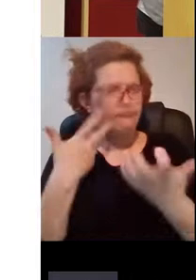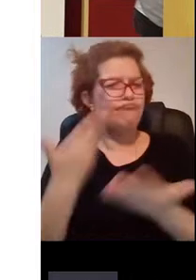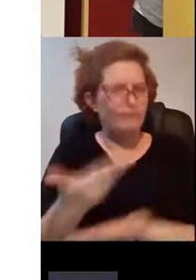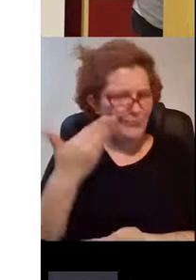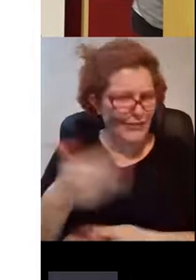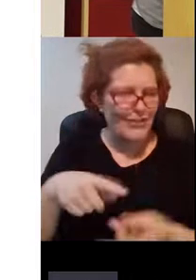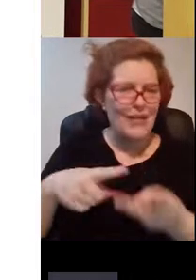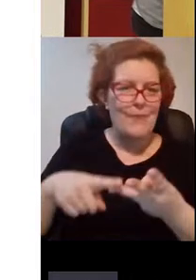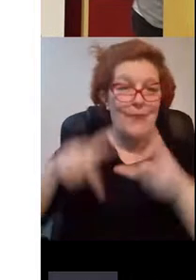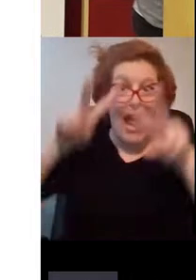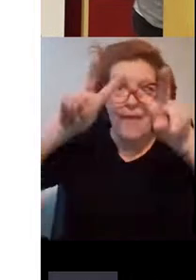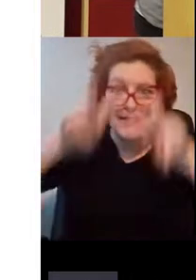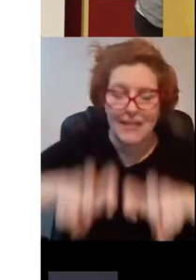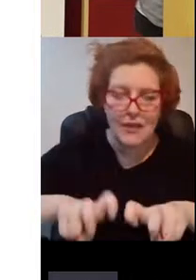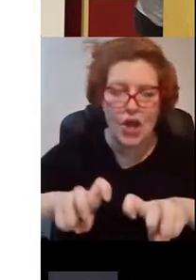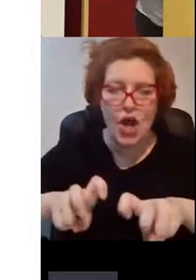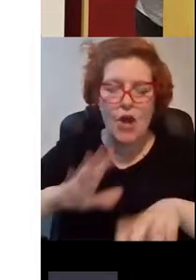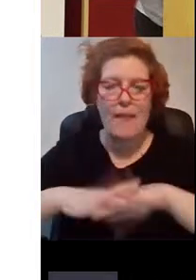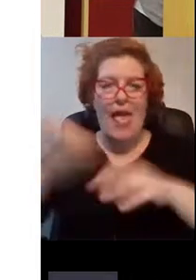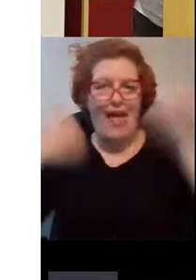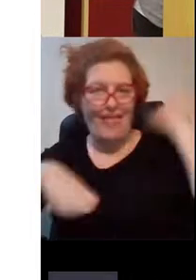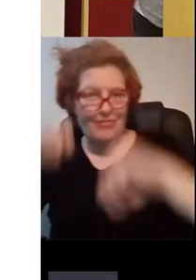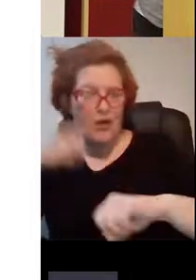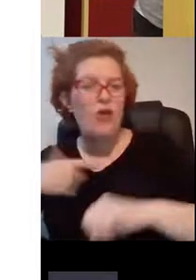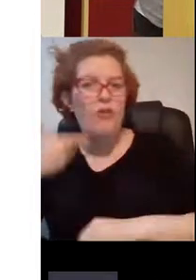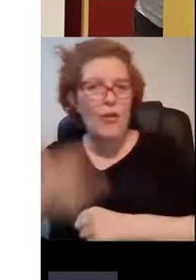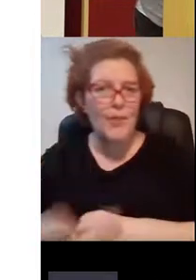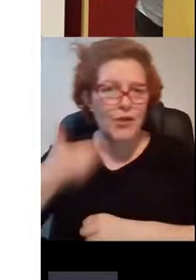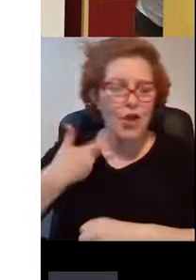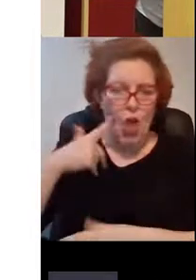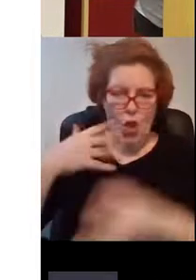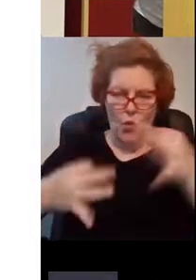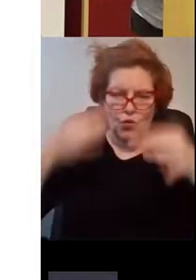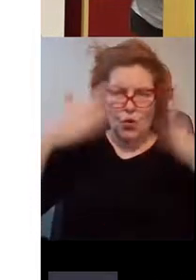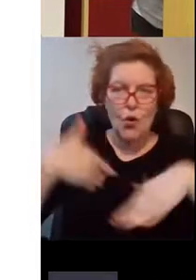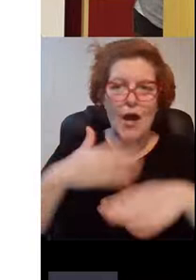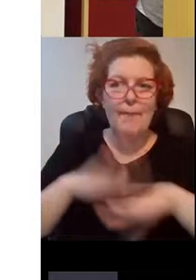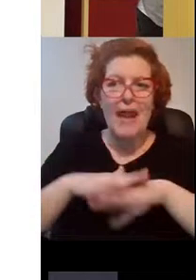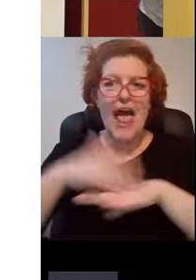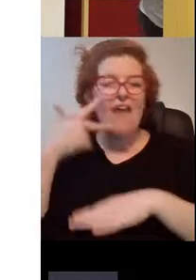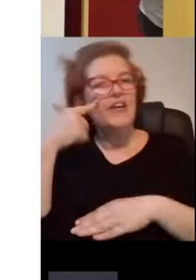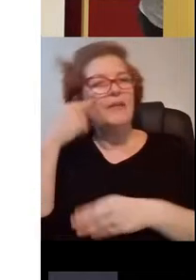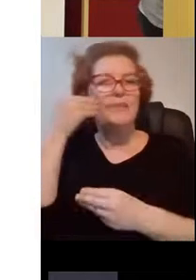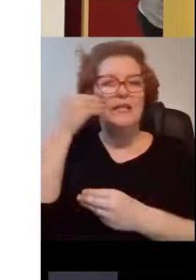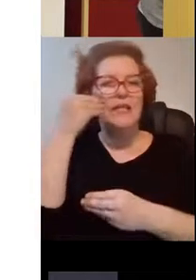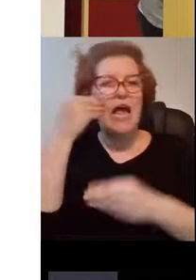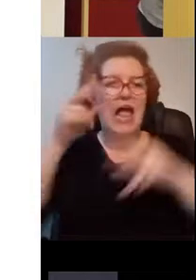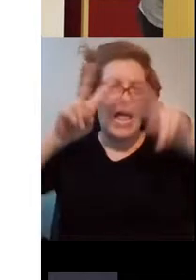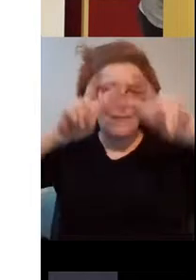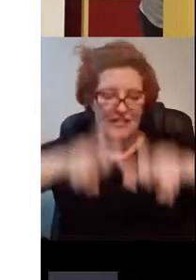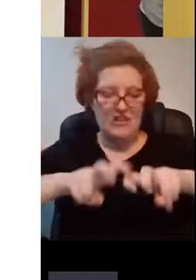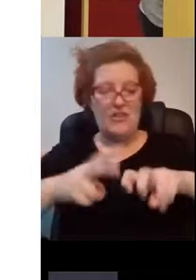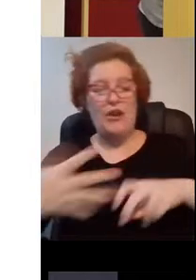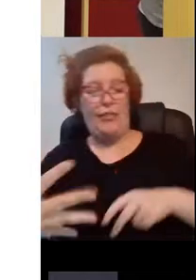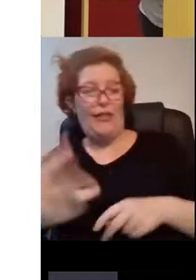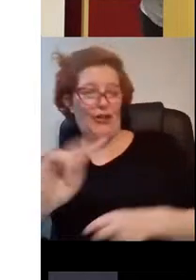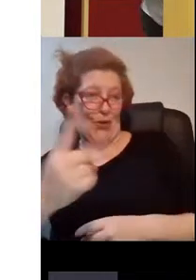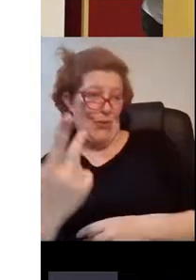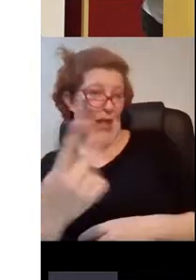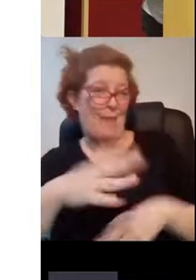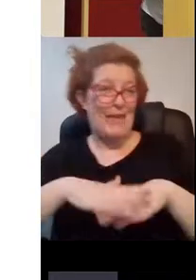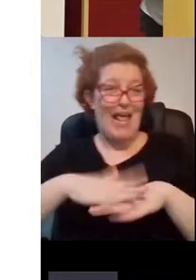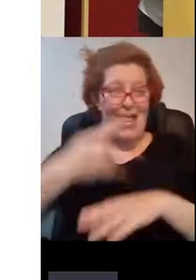la investigación-acción y lo injusta que sigo viendo siempre la consideración como investigación de segunda para los que